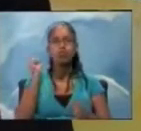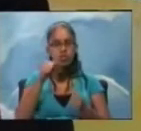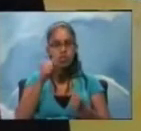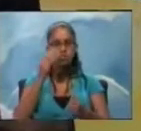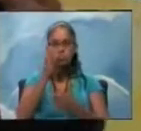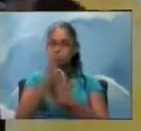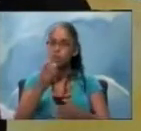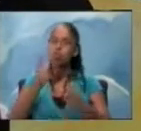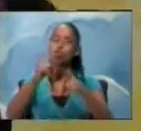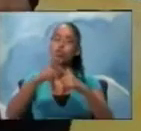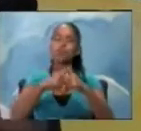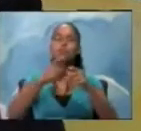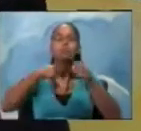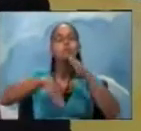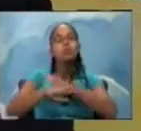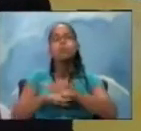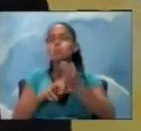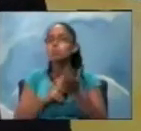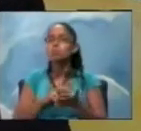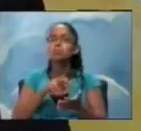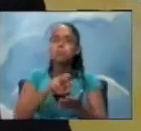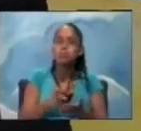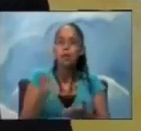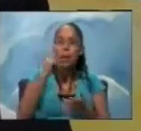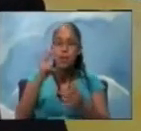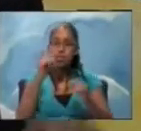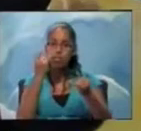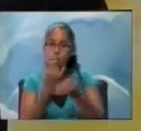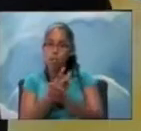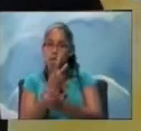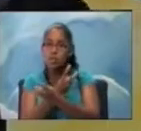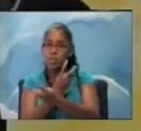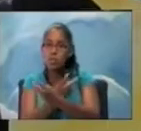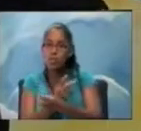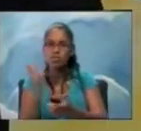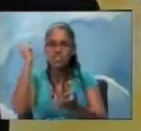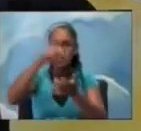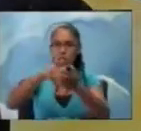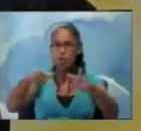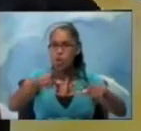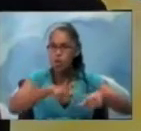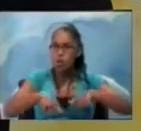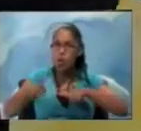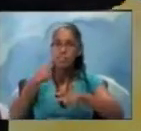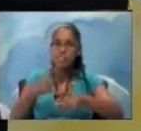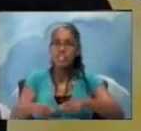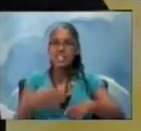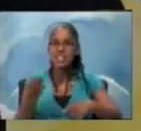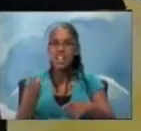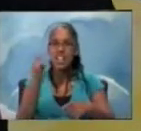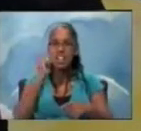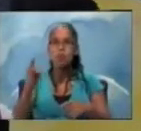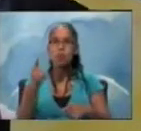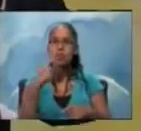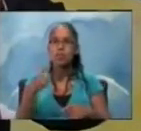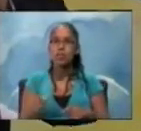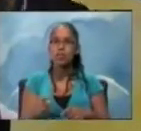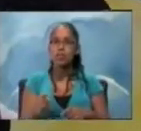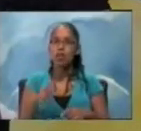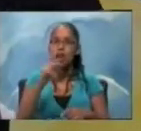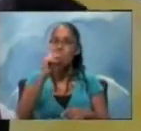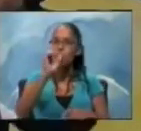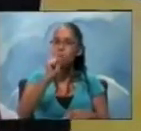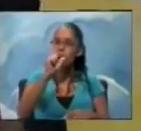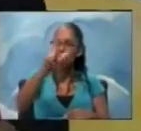arriesgarnos. Y se fueron a echar el demonio. Y cuando llegaron allí, dice la escritura que el demonio le dijo, a Pablo conozco